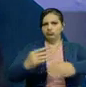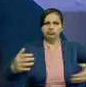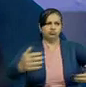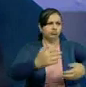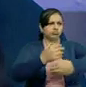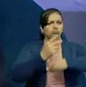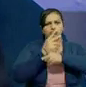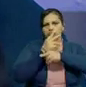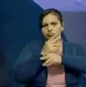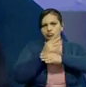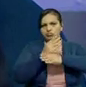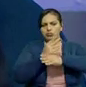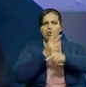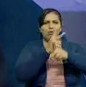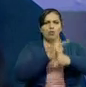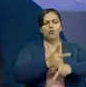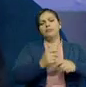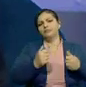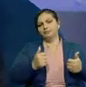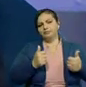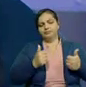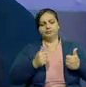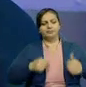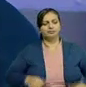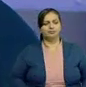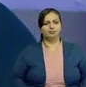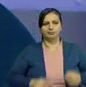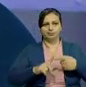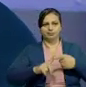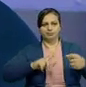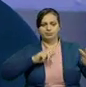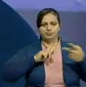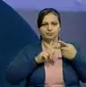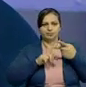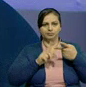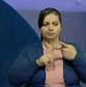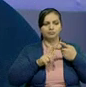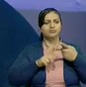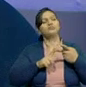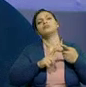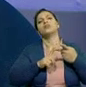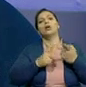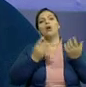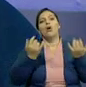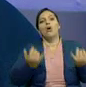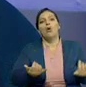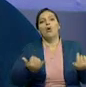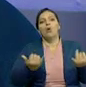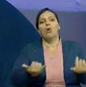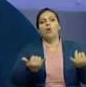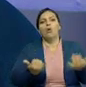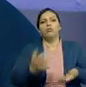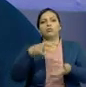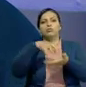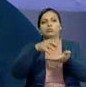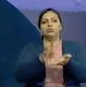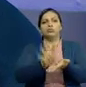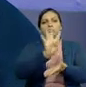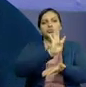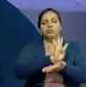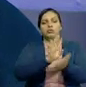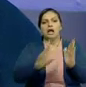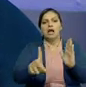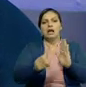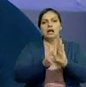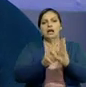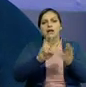que hacer. En segundo lugar, como usted conoce, las reformas que están siendo planteadas no se